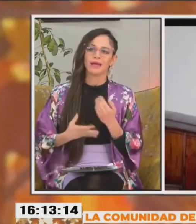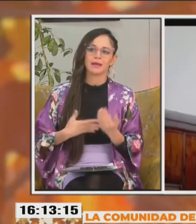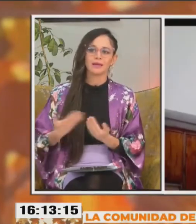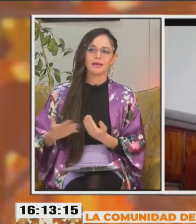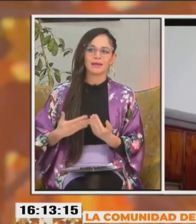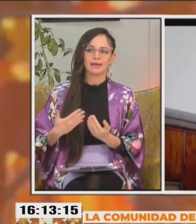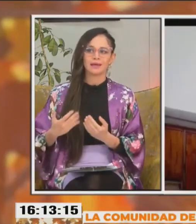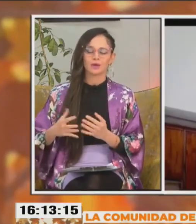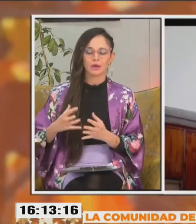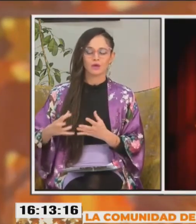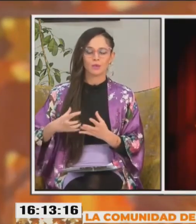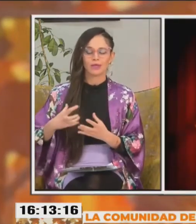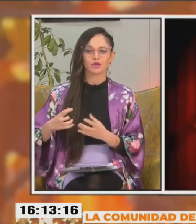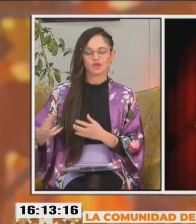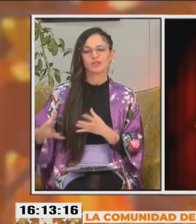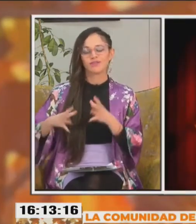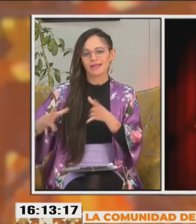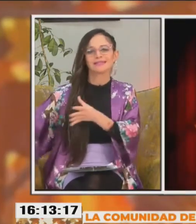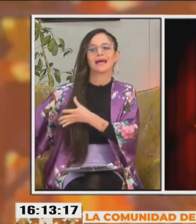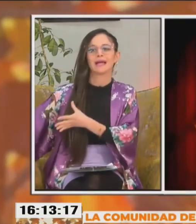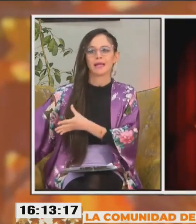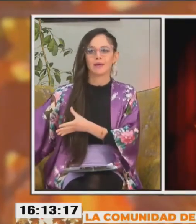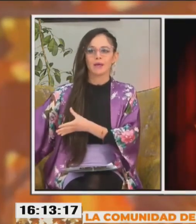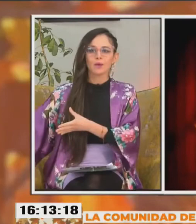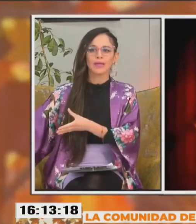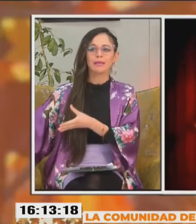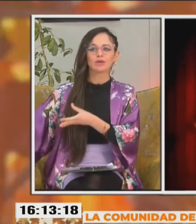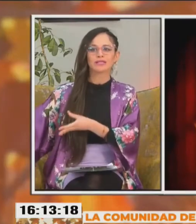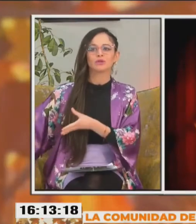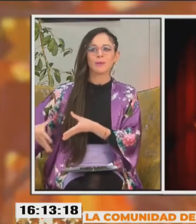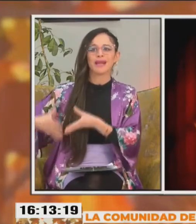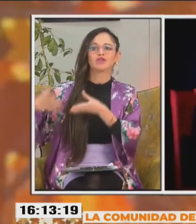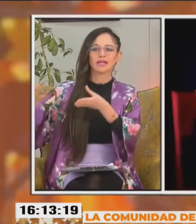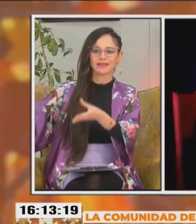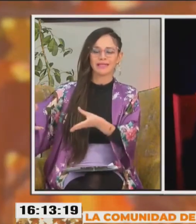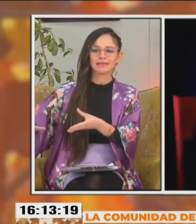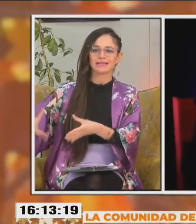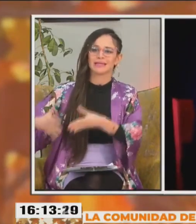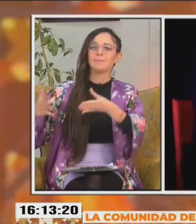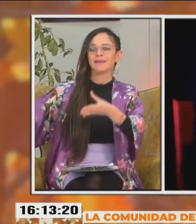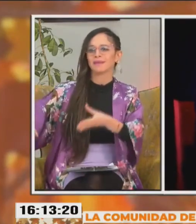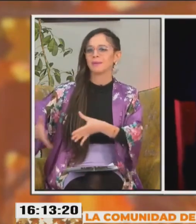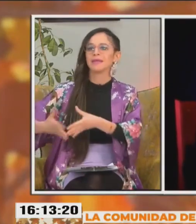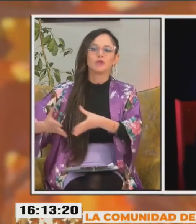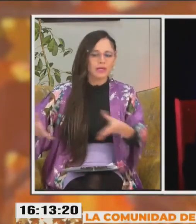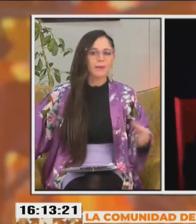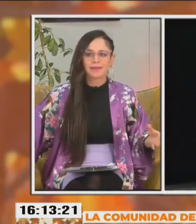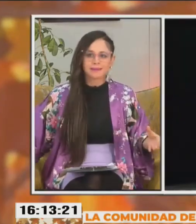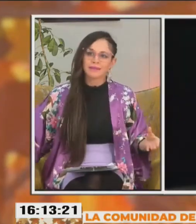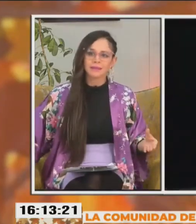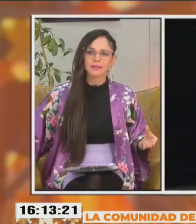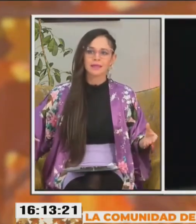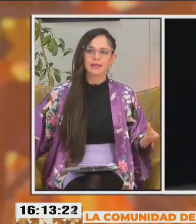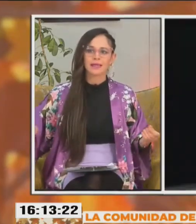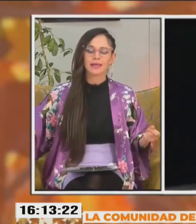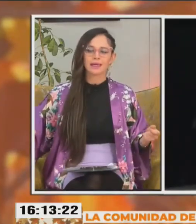a como que conoces bien esa área. ¿Cuál es la importancia hoy día para los artistas en pandemia y